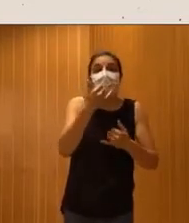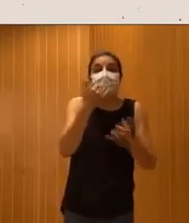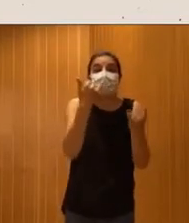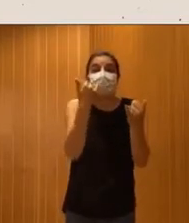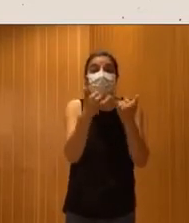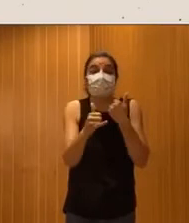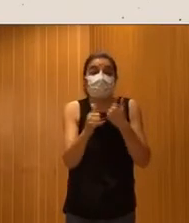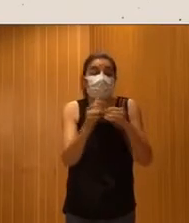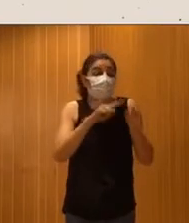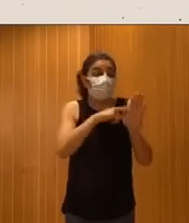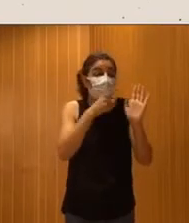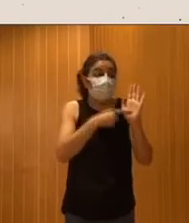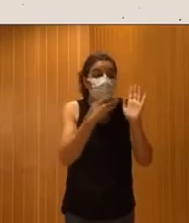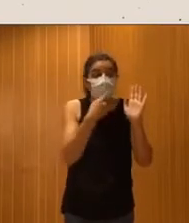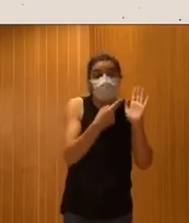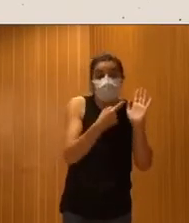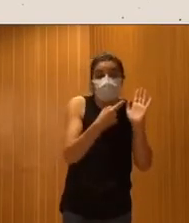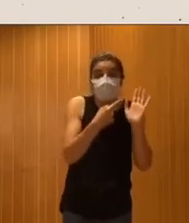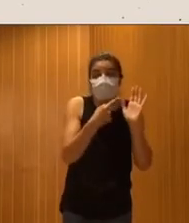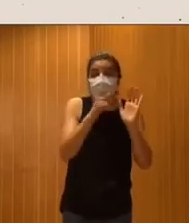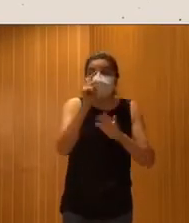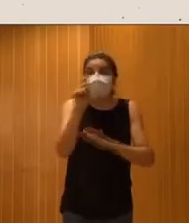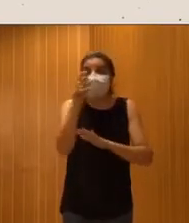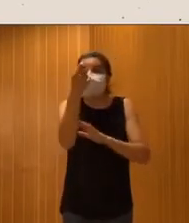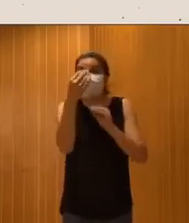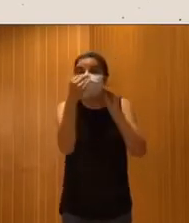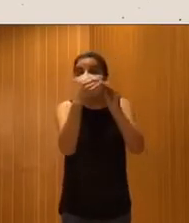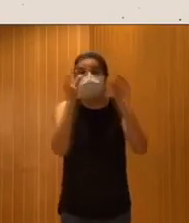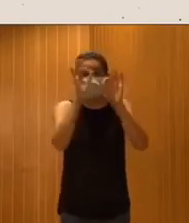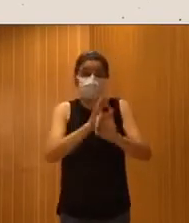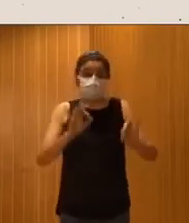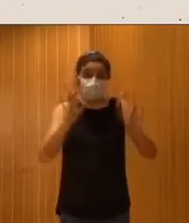Pues nada, básicamente nada.